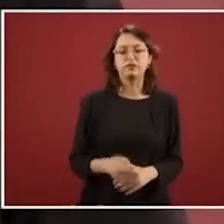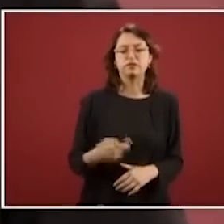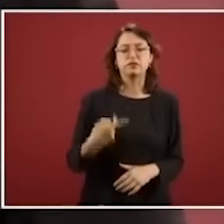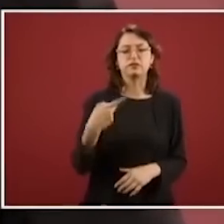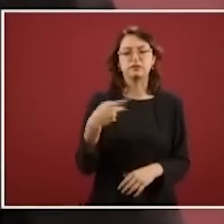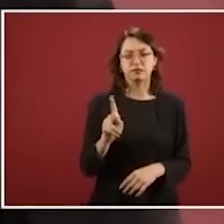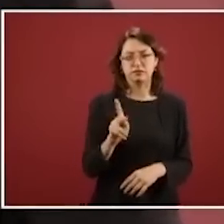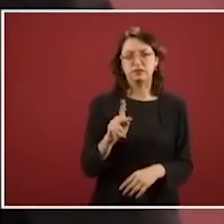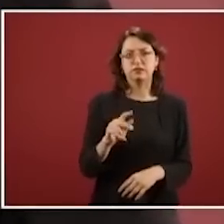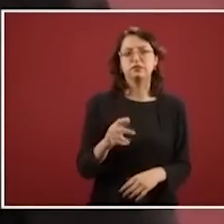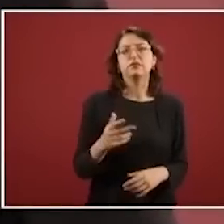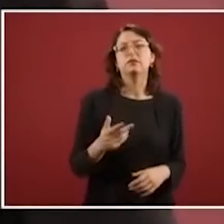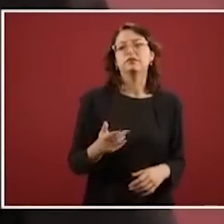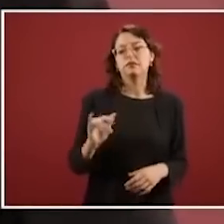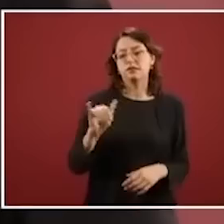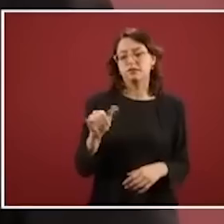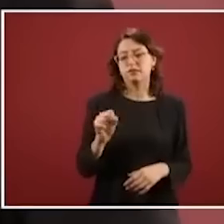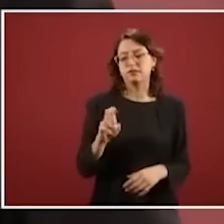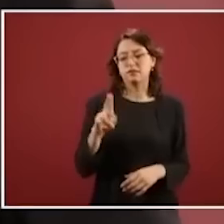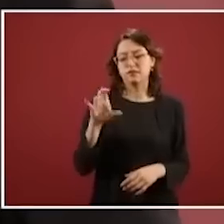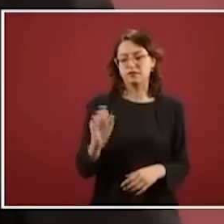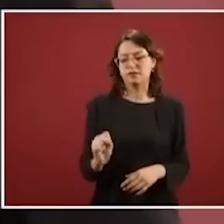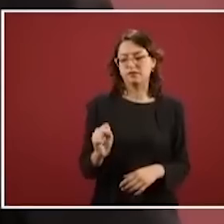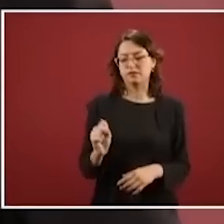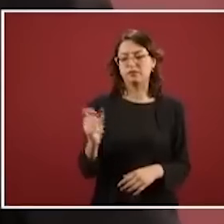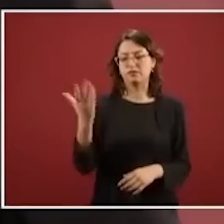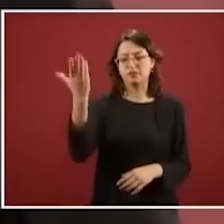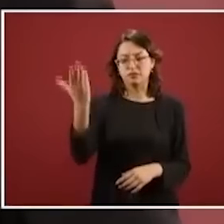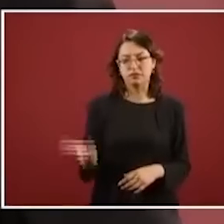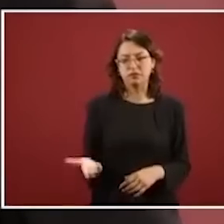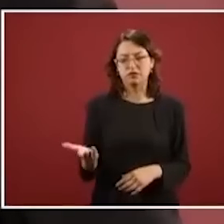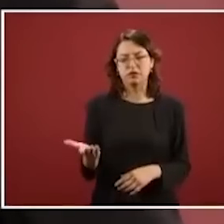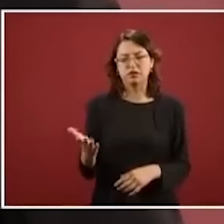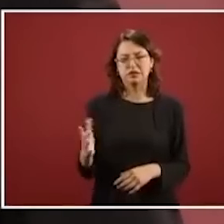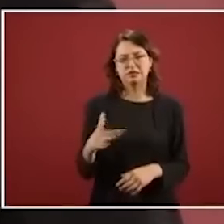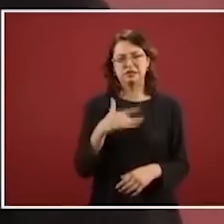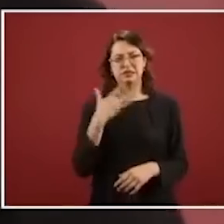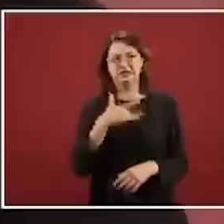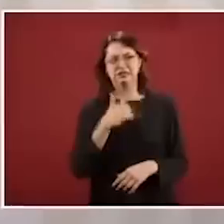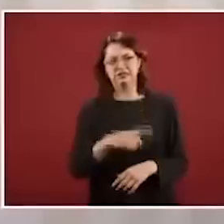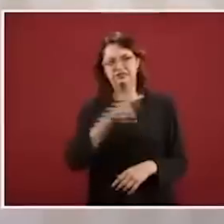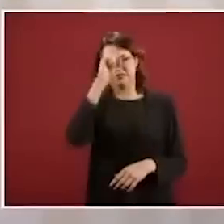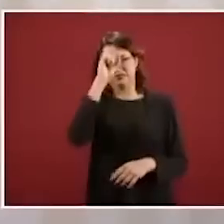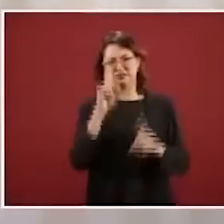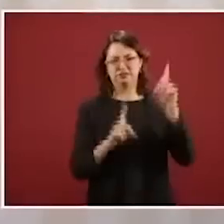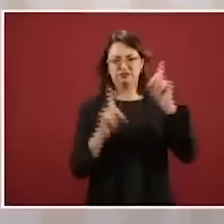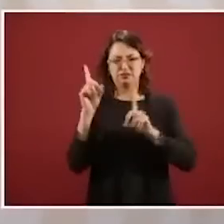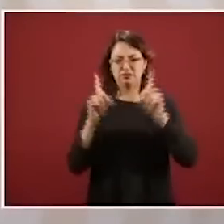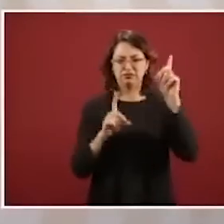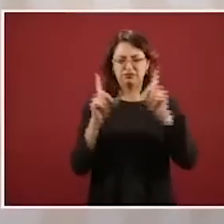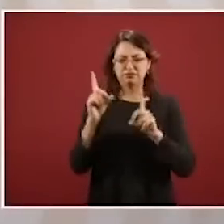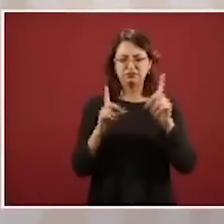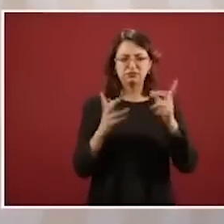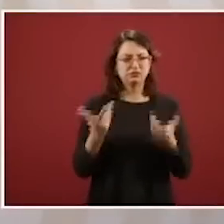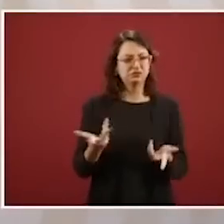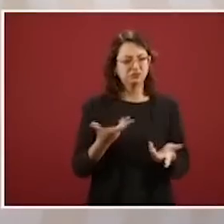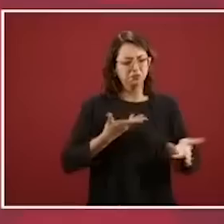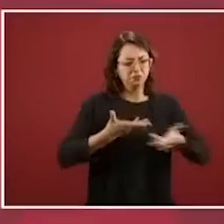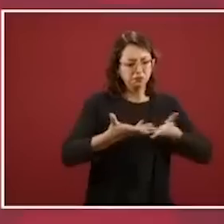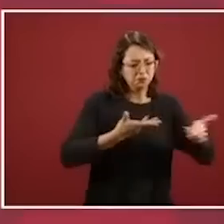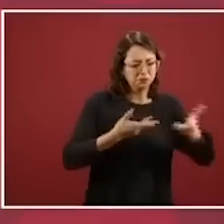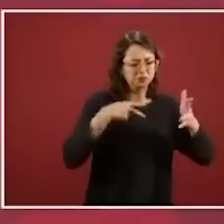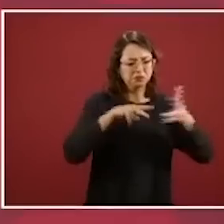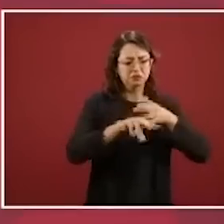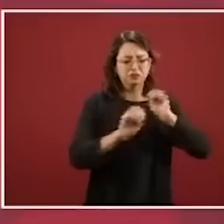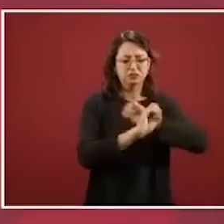primero porque hemos hecho una diplomacia transparente. Alguien dice: no, pero es que nos está mintiendo. No, jamás ha mentido Jesús.